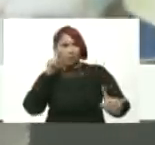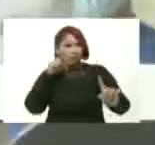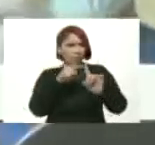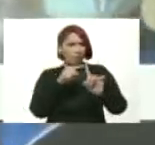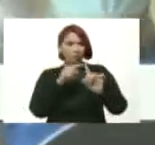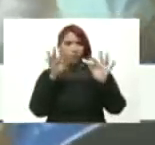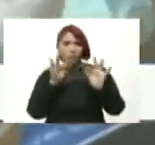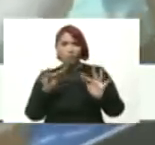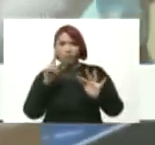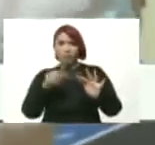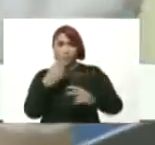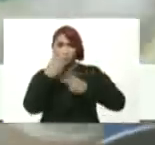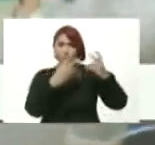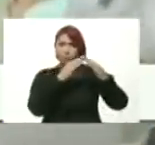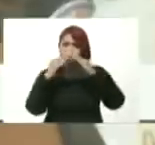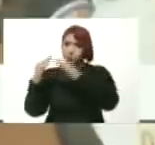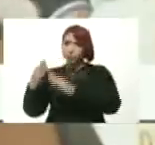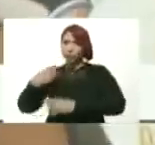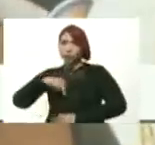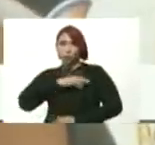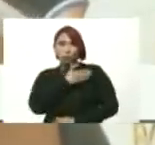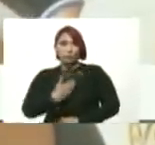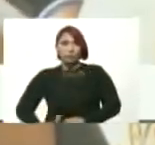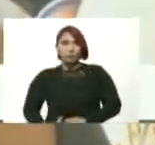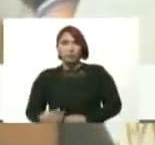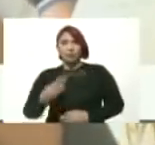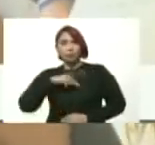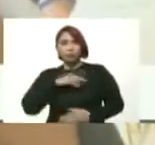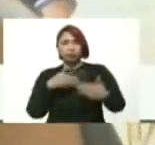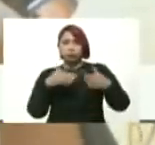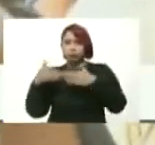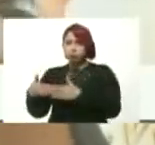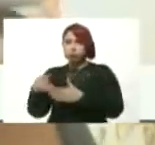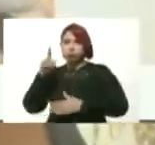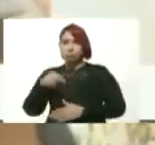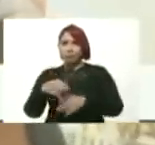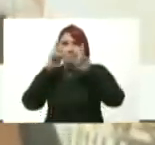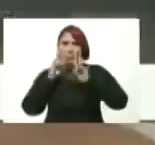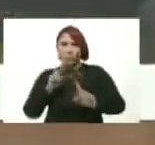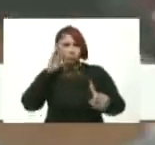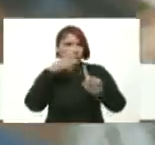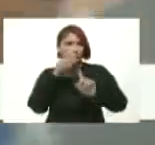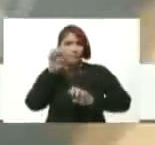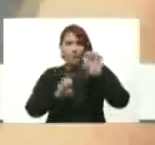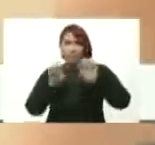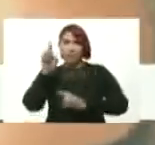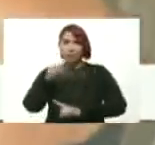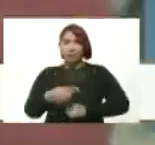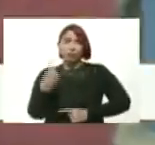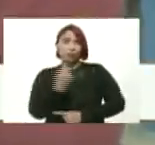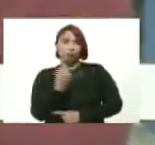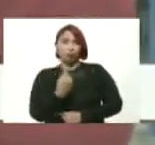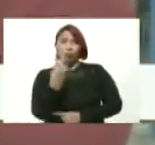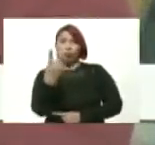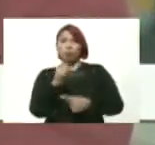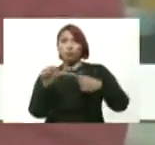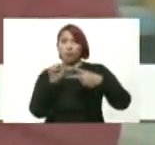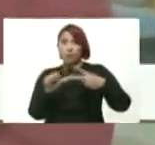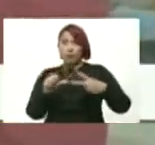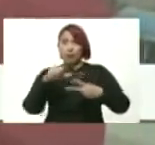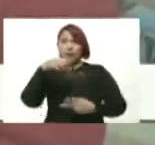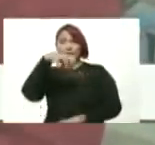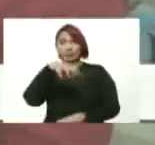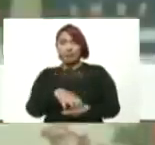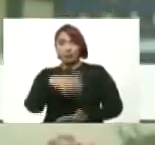que por supuesto presidente nosotros vamos a seguir garantizando el despistaje masivo sólo en dos semanas presidente en el estado falcón hemos